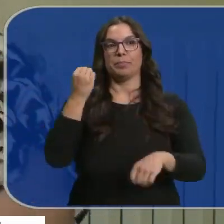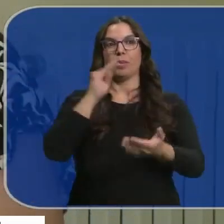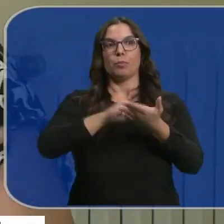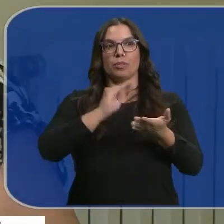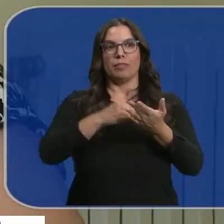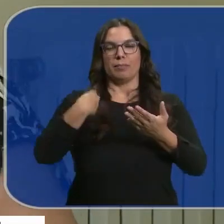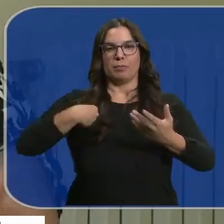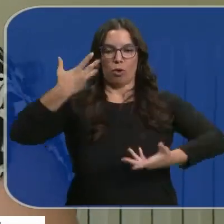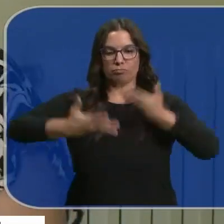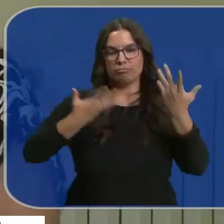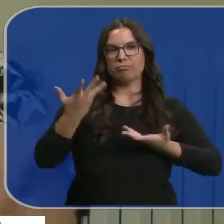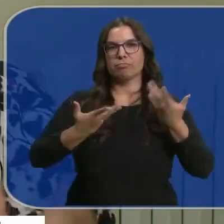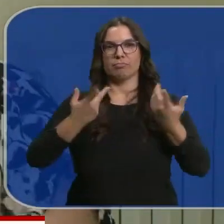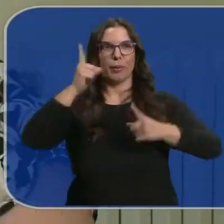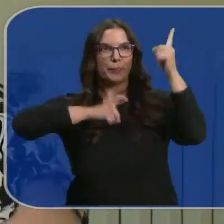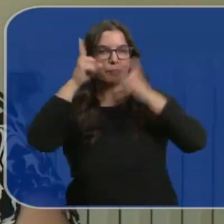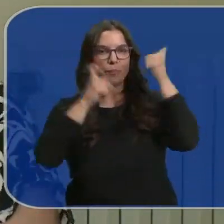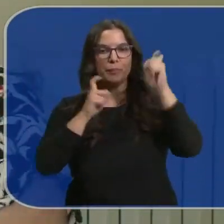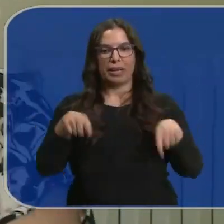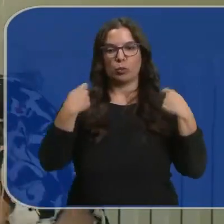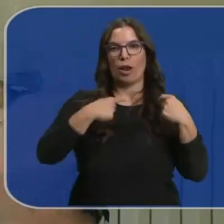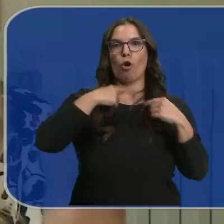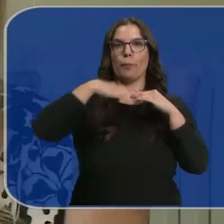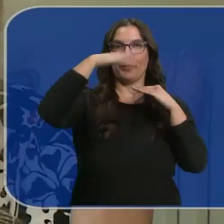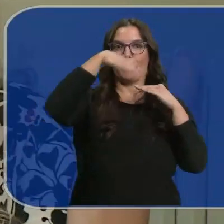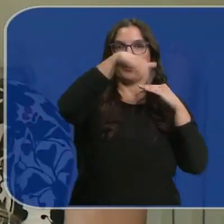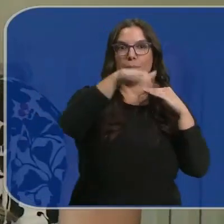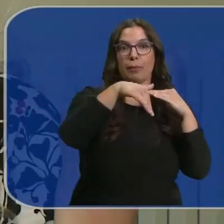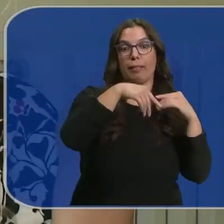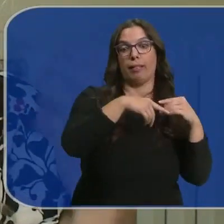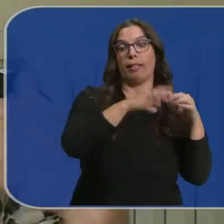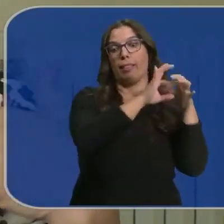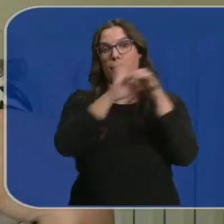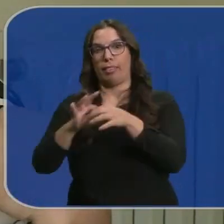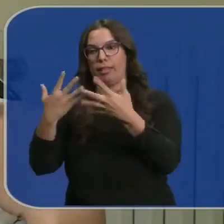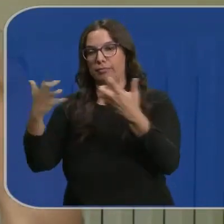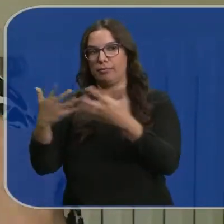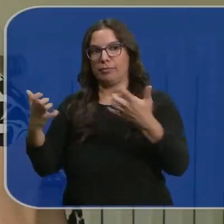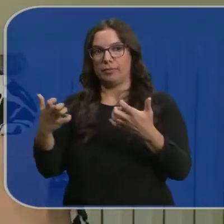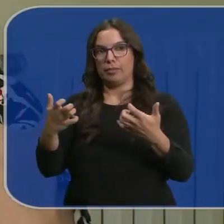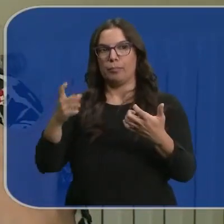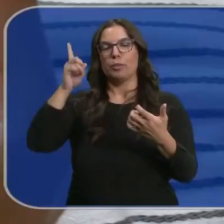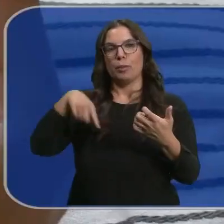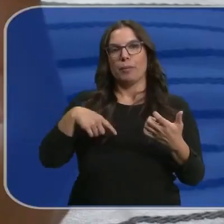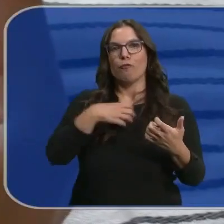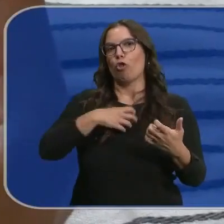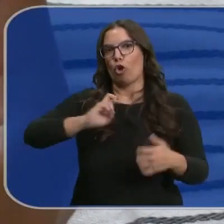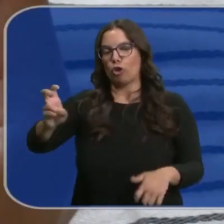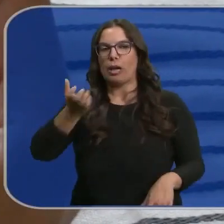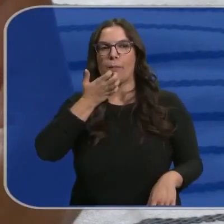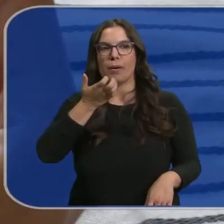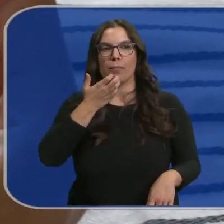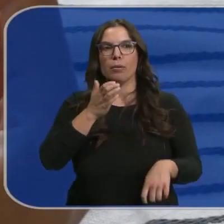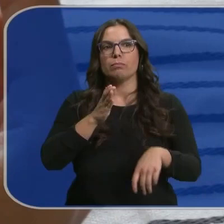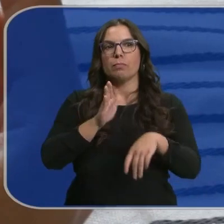presencial, como ahora estoy haciendo, un gesto o un cambio de entonación, se puede vehicular con un emoji, pero los emojis tienen otras funciones. Por ejemplo,